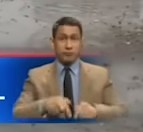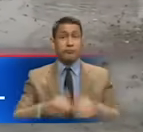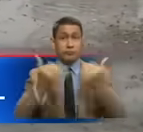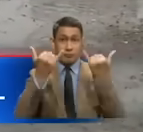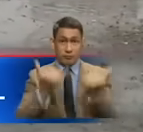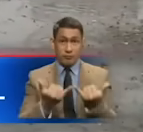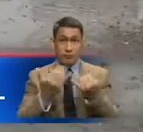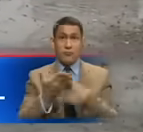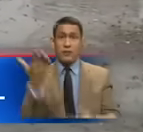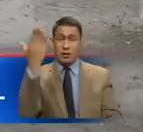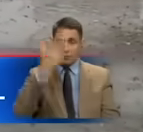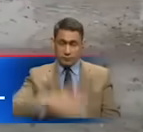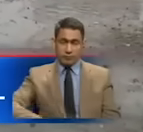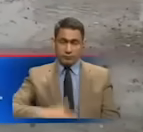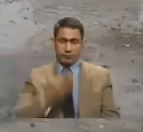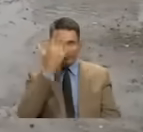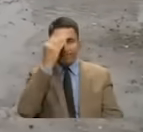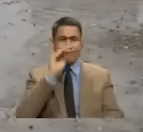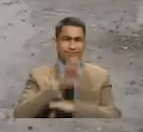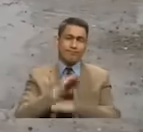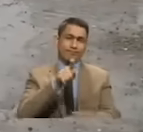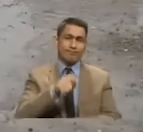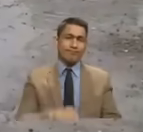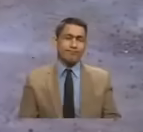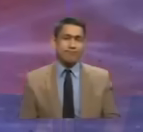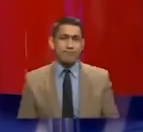estos detalles volvemos a estudios. Buenas tardes.